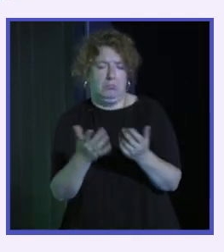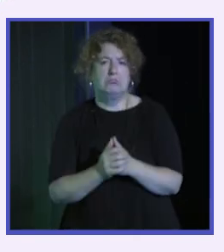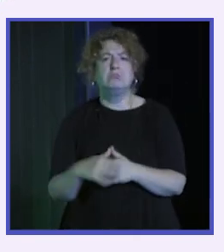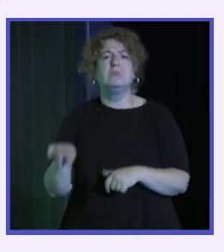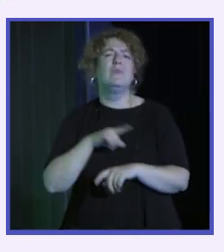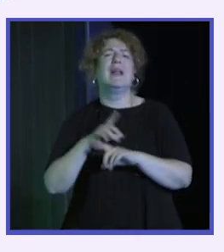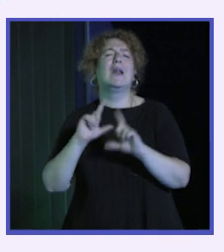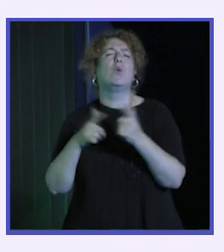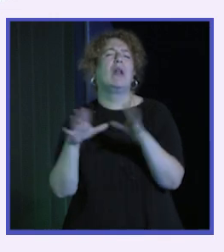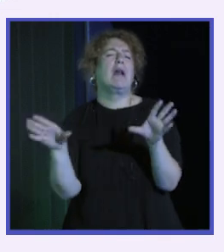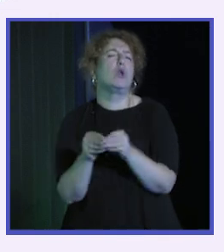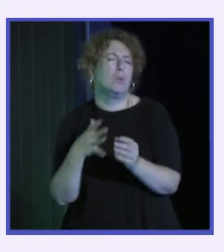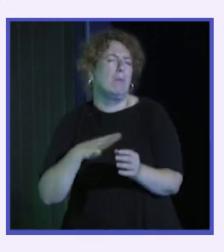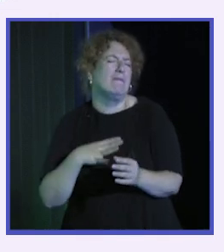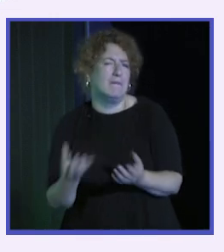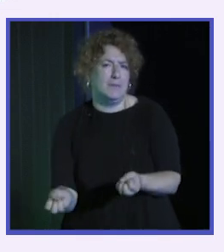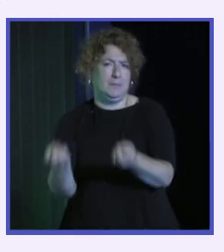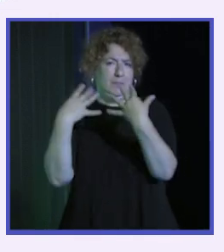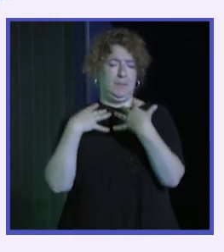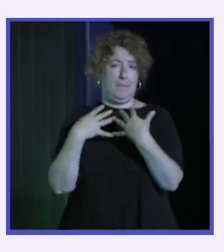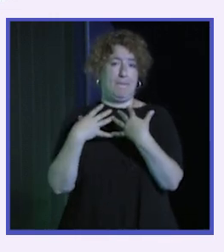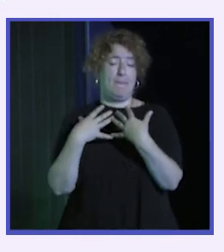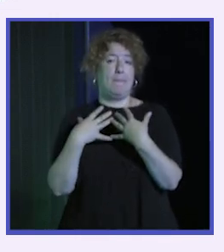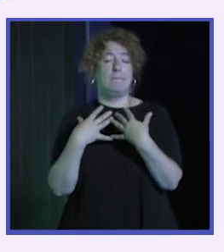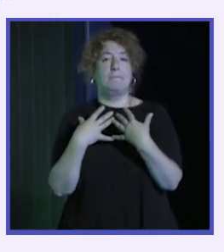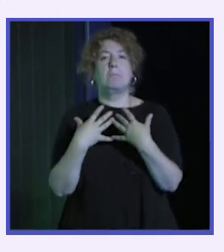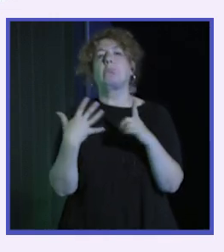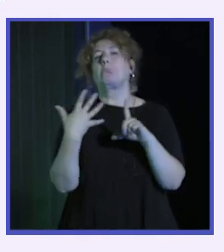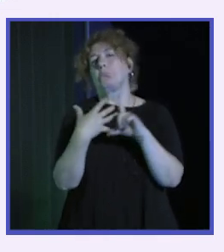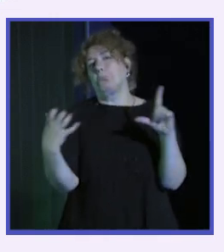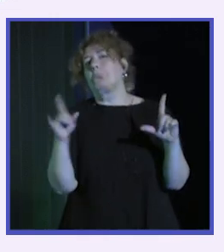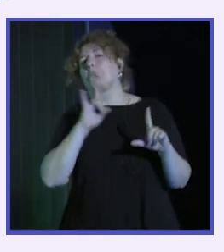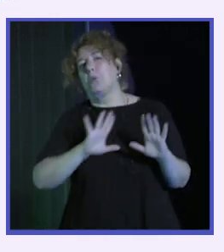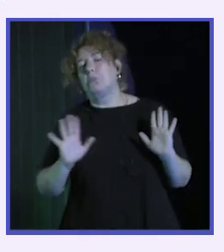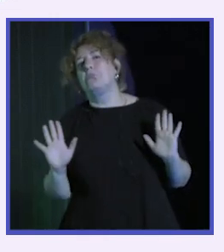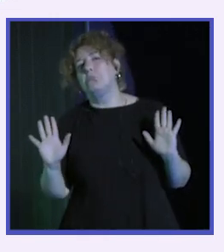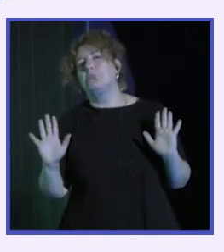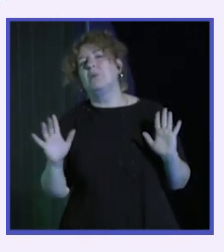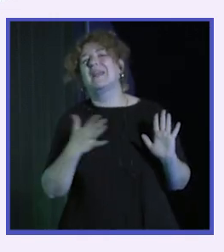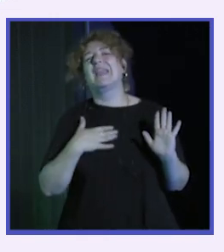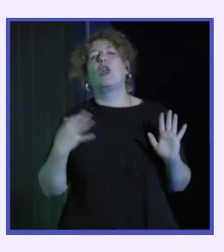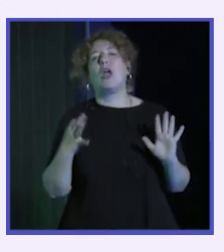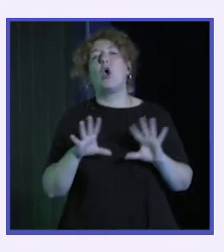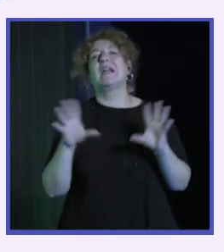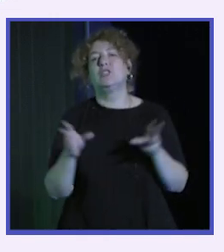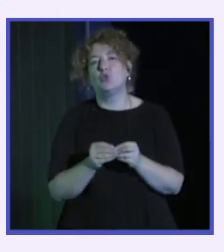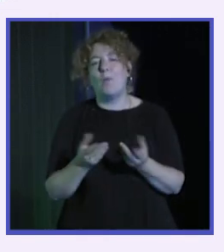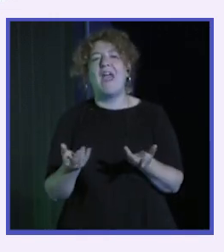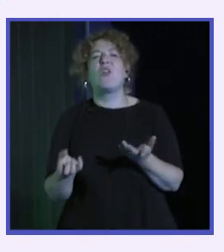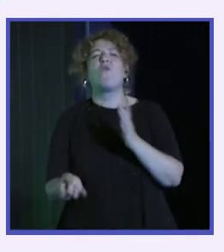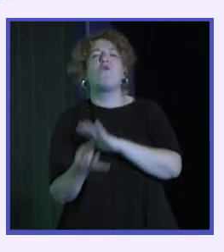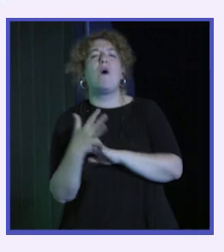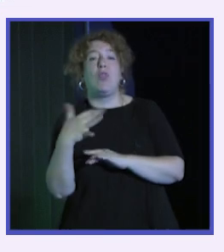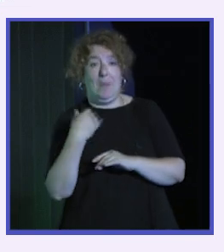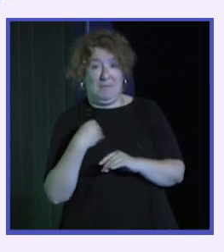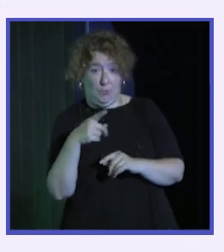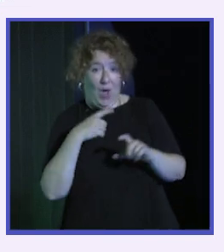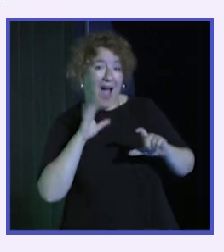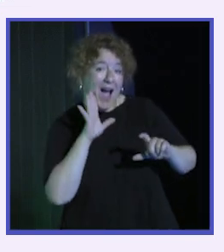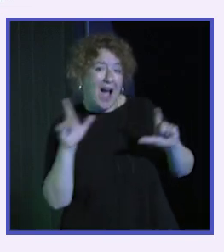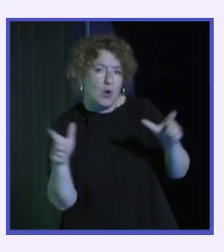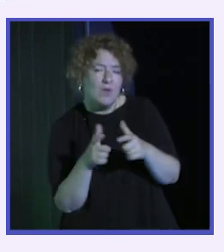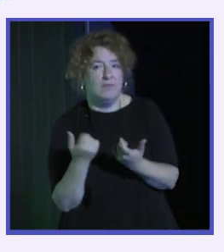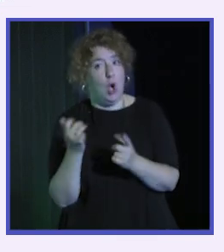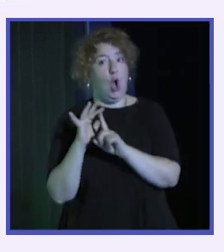haga un resumen de la reunión. Hasta ahora el prompt no está mal, le digo que lo que quiero, un resumen, le digo la fuente, la reunión, falta